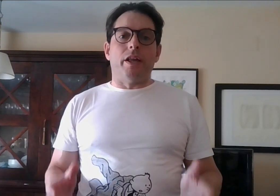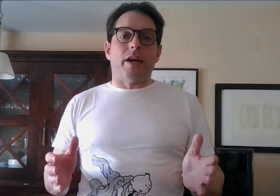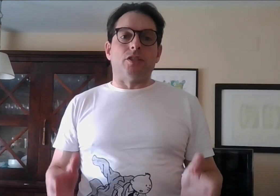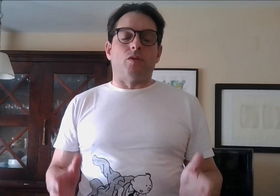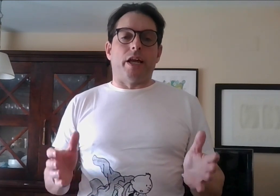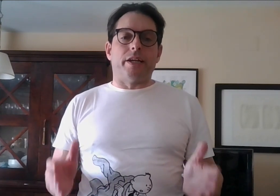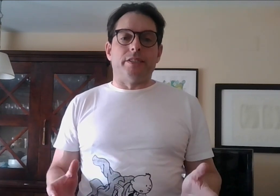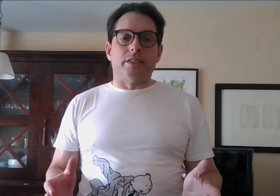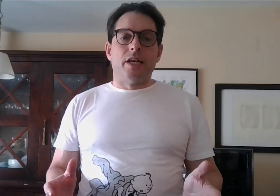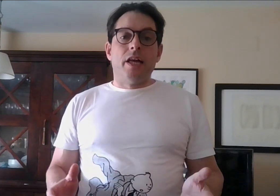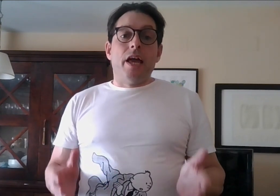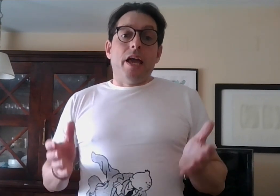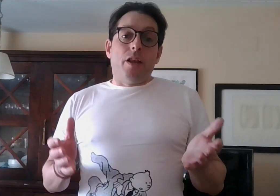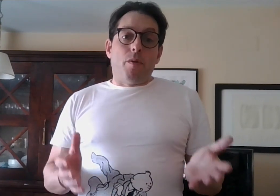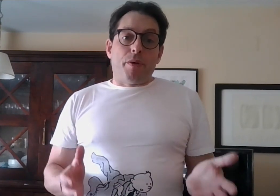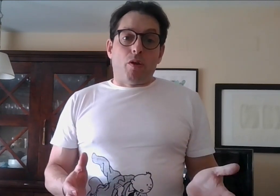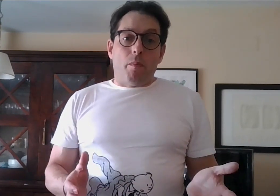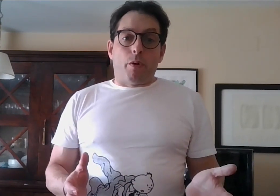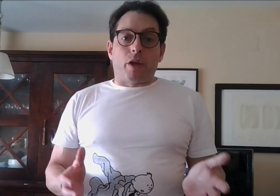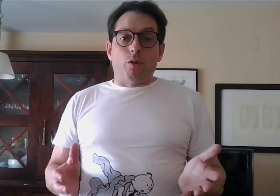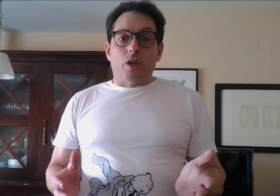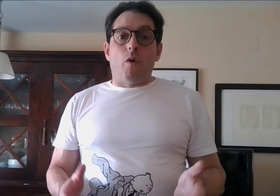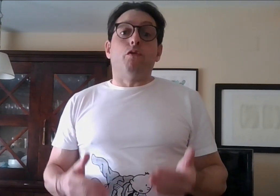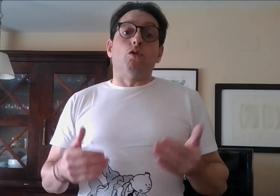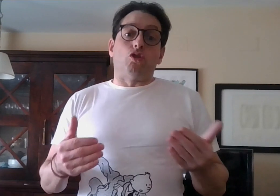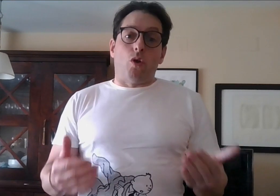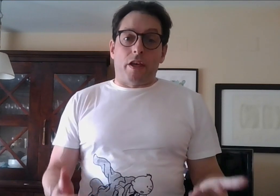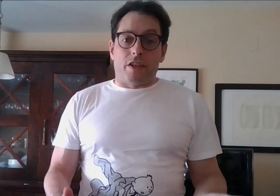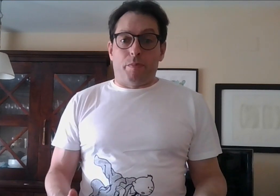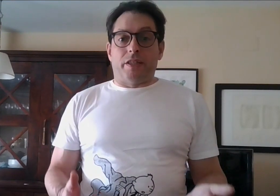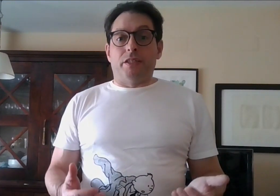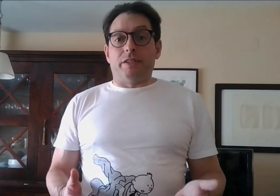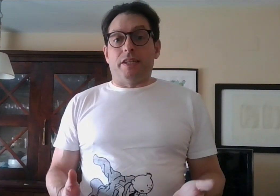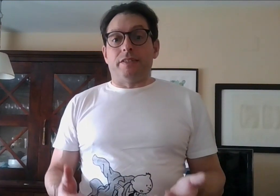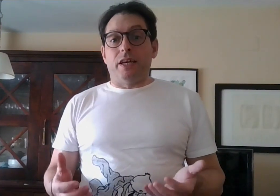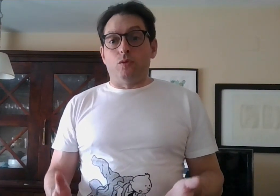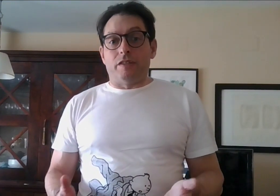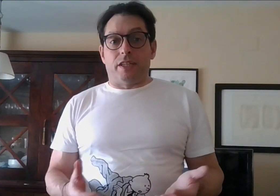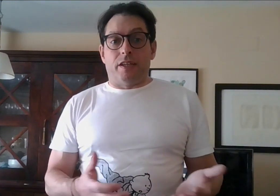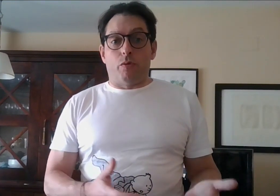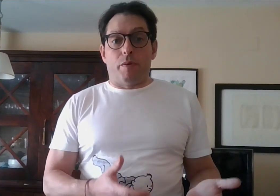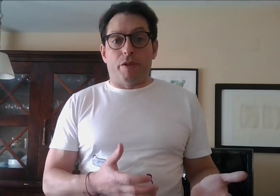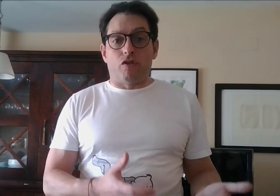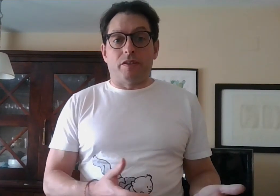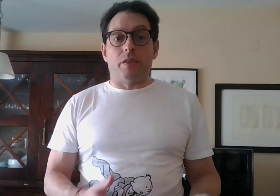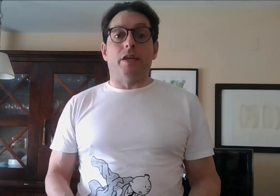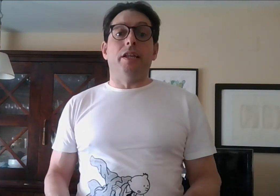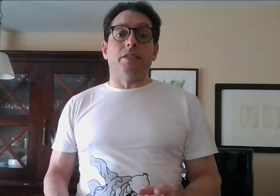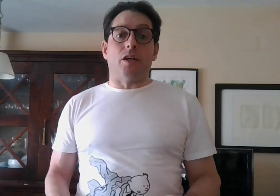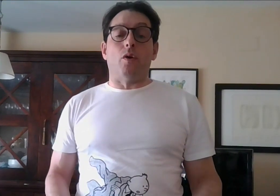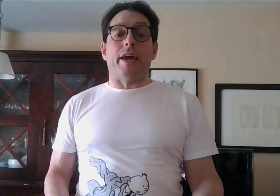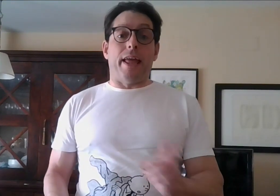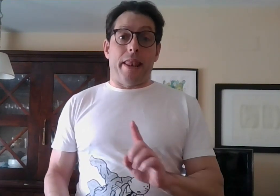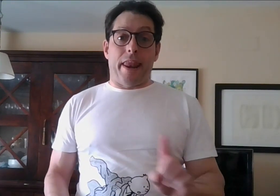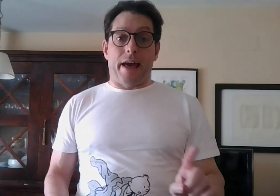gobierno en la gestión de la crisis. El lío empezó porque Montero frustró las expectativas de las criaturas tras el anuncio de Pedro Sánchez